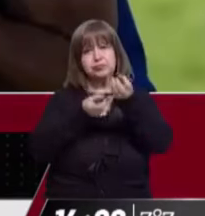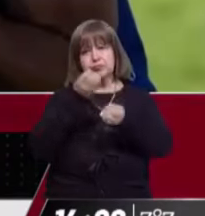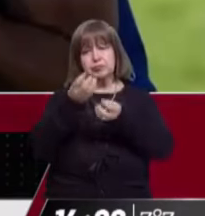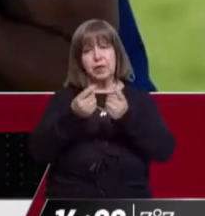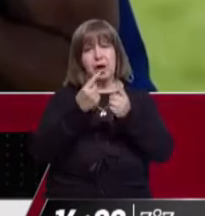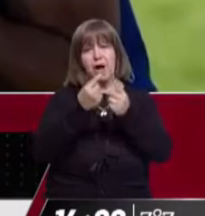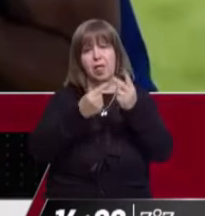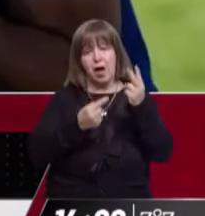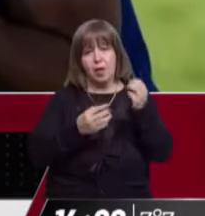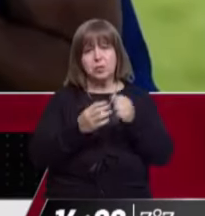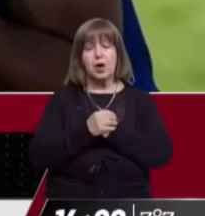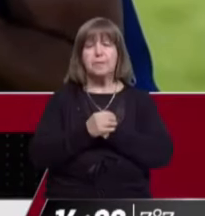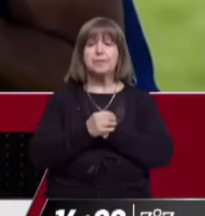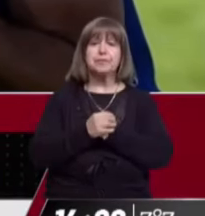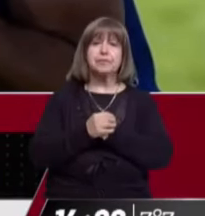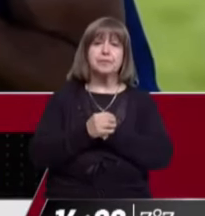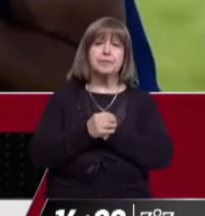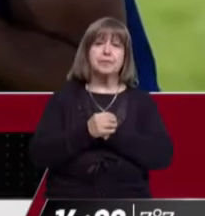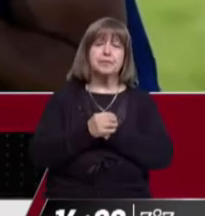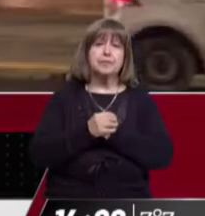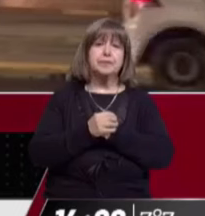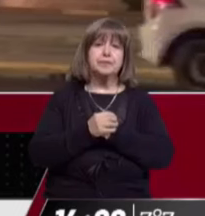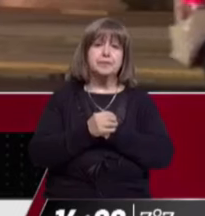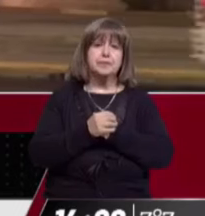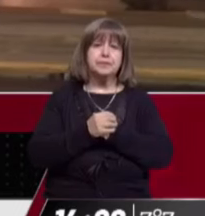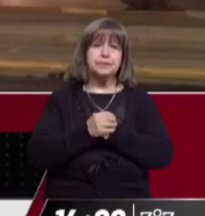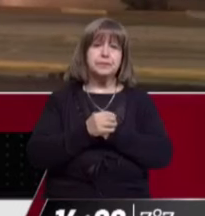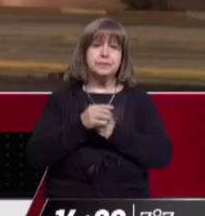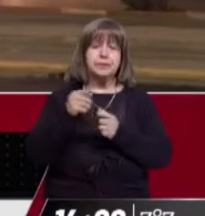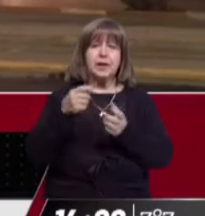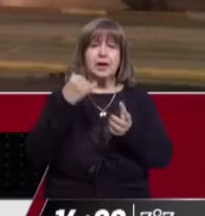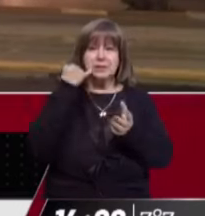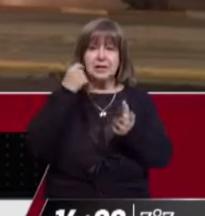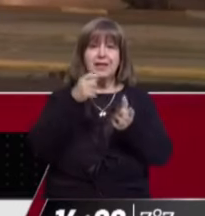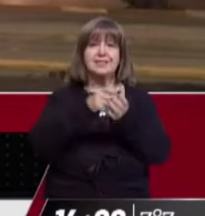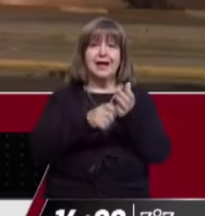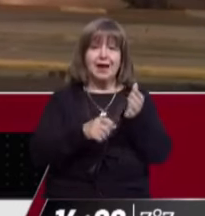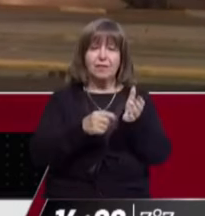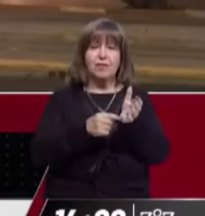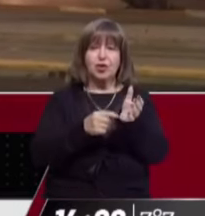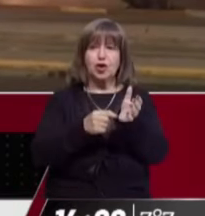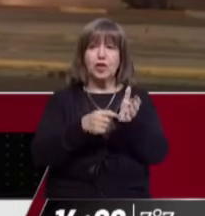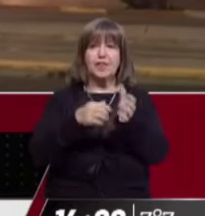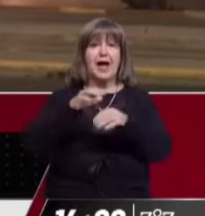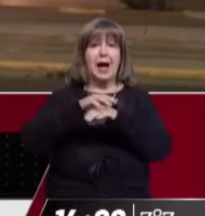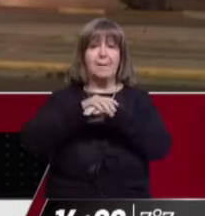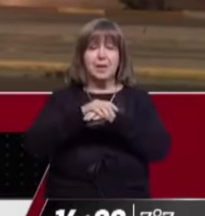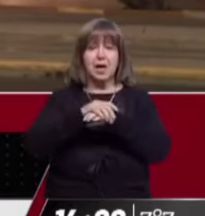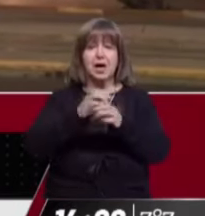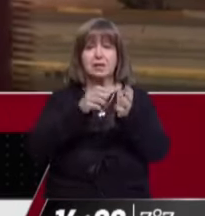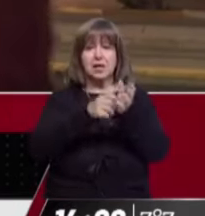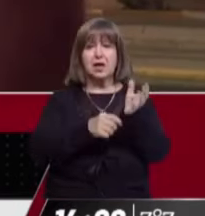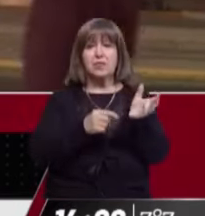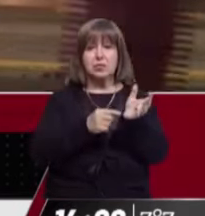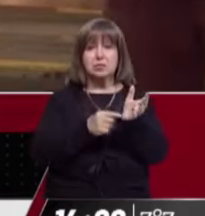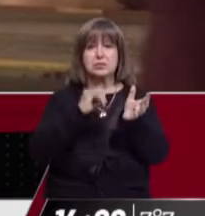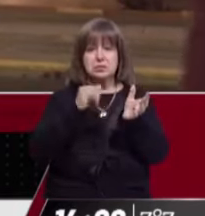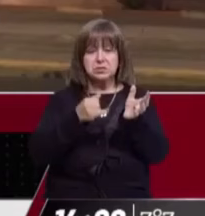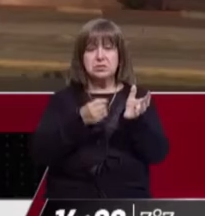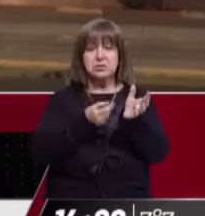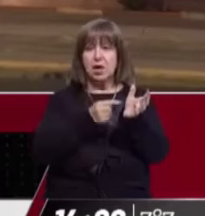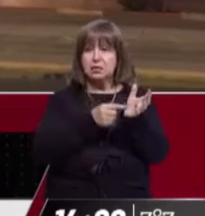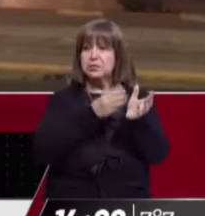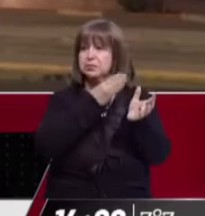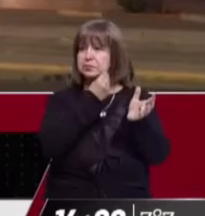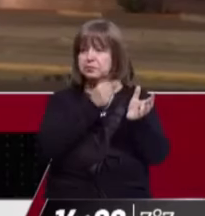uno de ellos. Doctora, ¿llegaban desde el teléfono de la amiga que fueron peritados? Exactamente. Uno por uno, y lo pudo explicar uno por uno. ¿Y